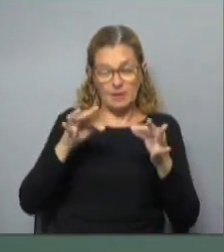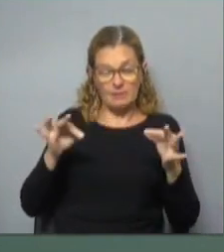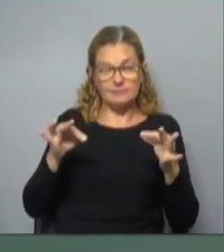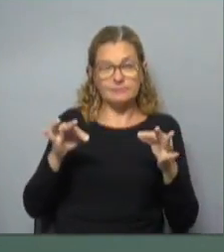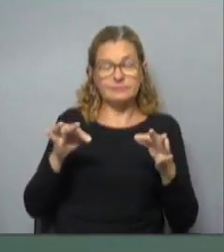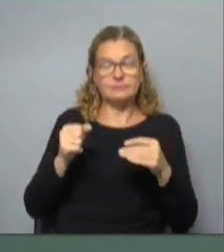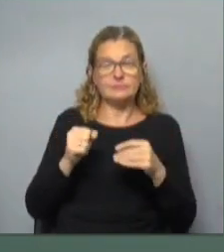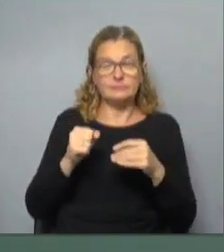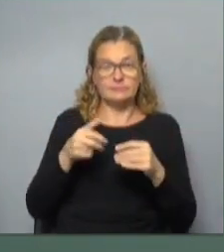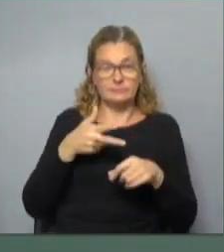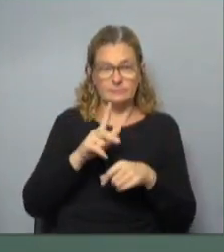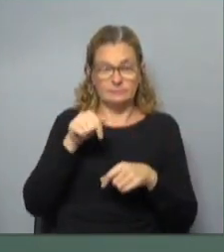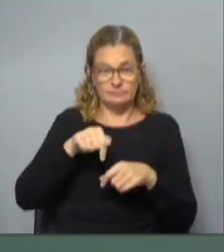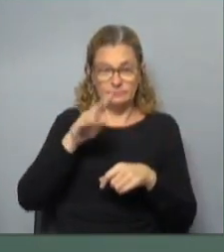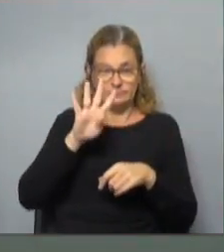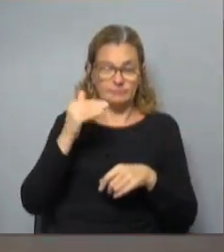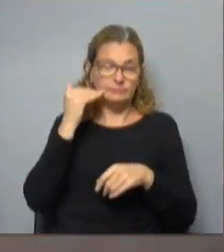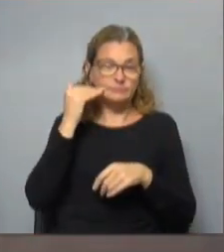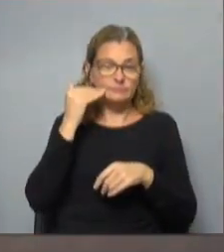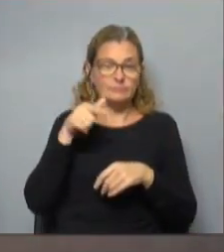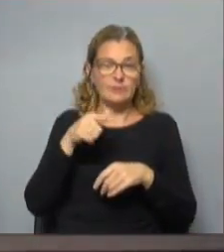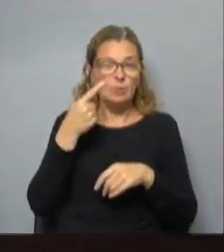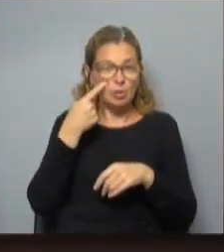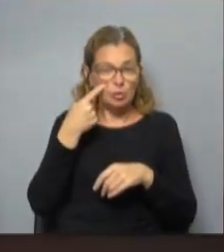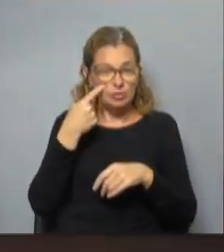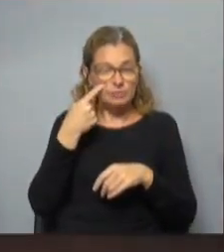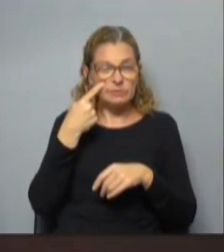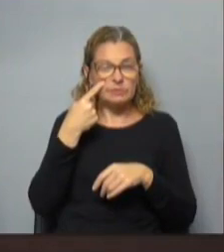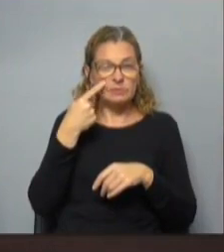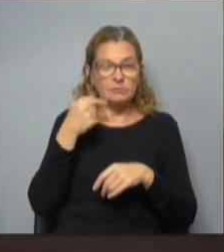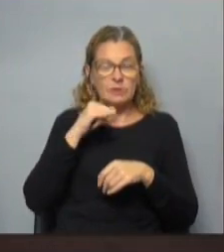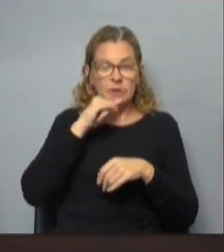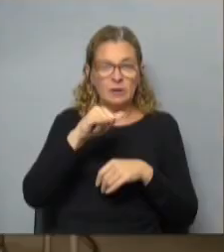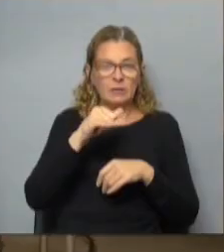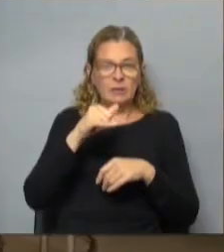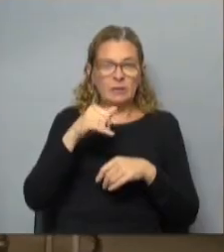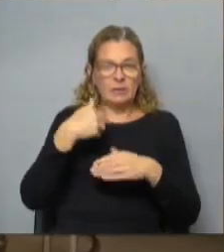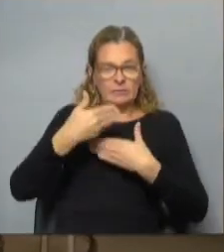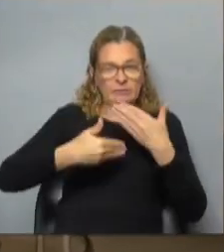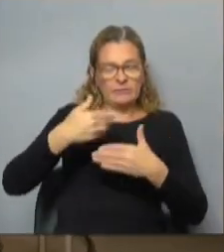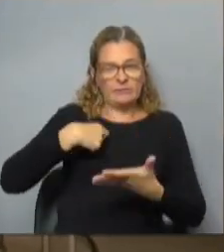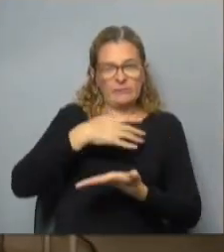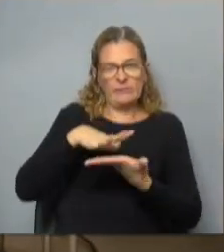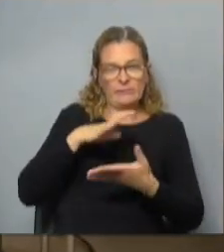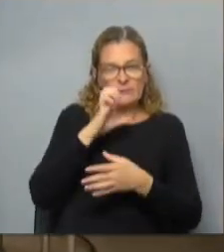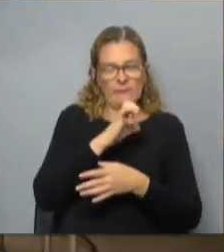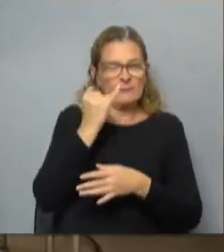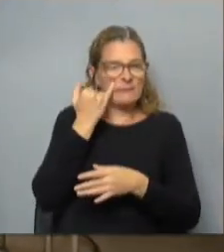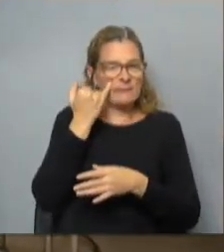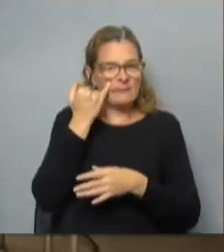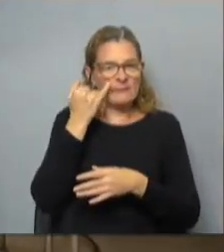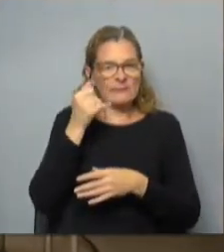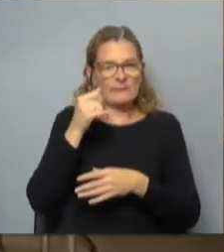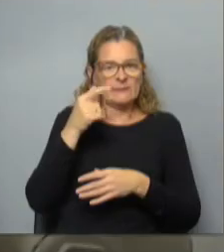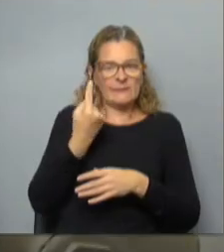el comunicado fechado y 4 de abril hemos tomado conocimiento de una denuncia en curso por una situación de abuso sexual a